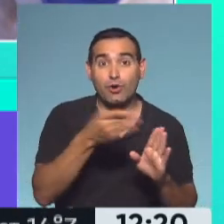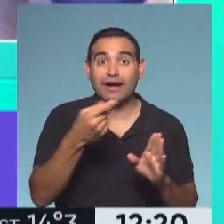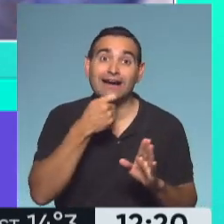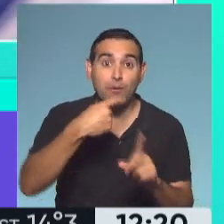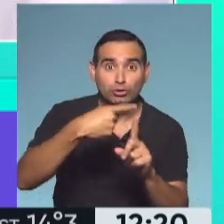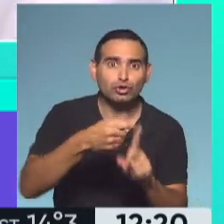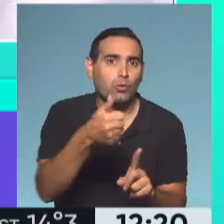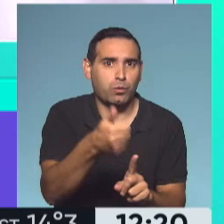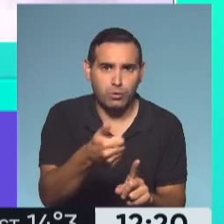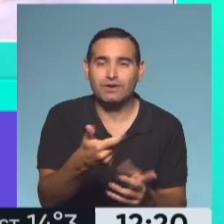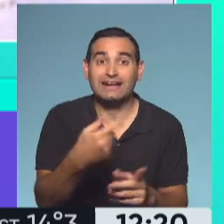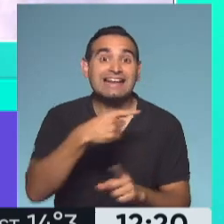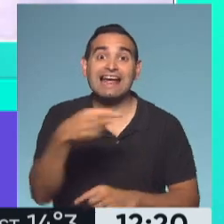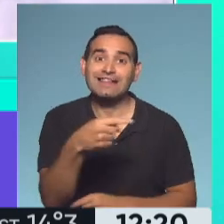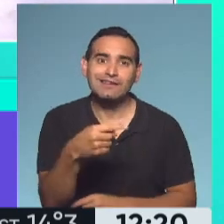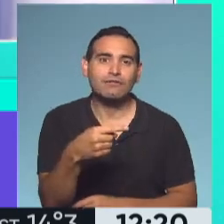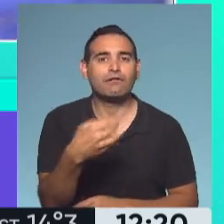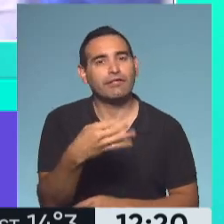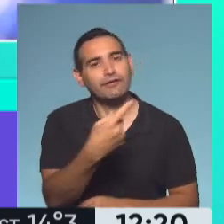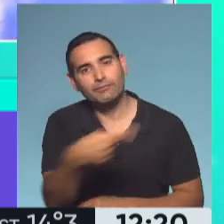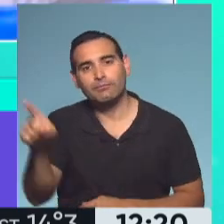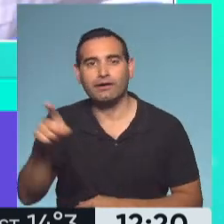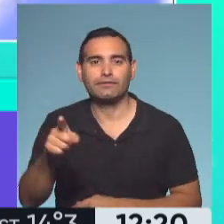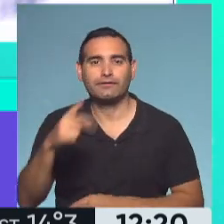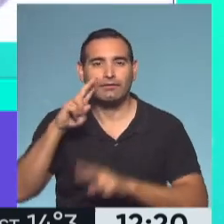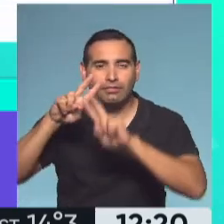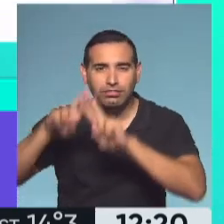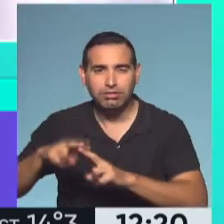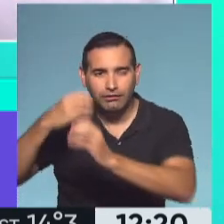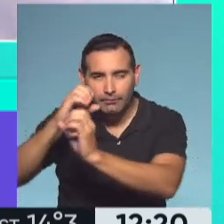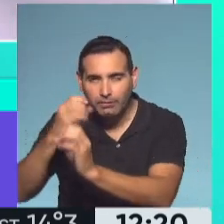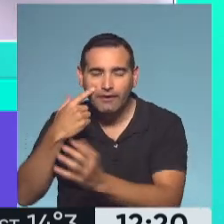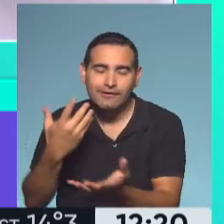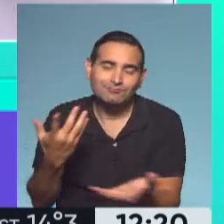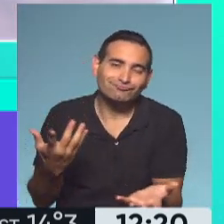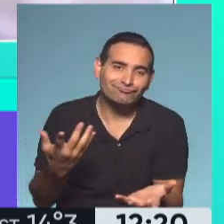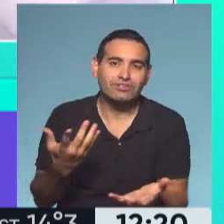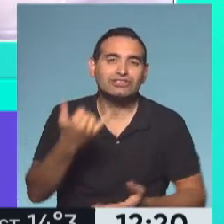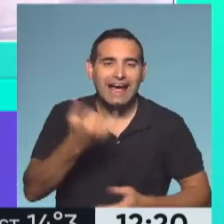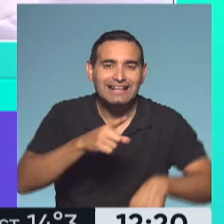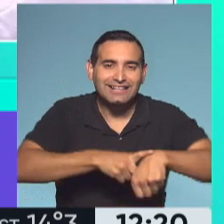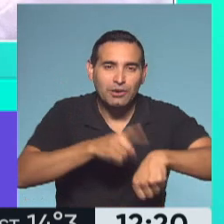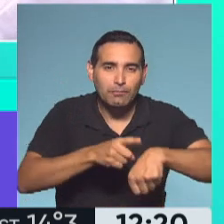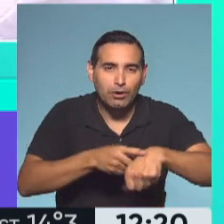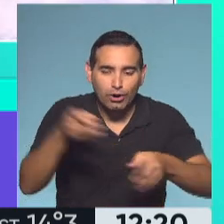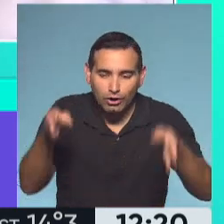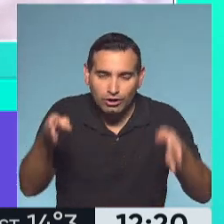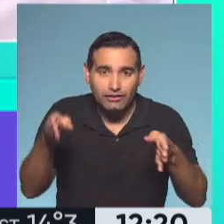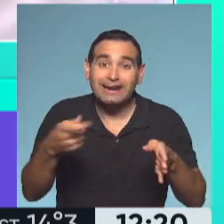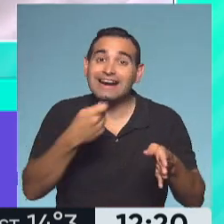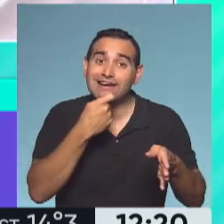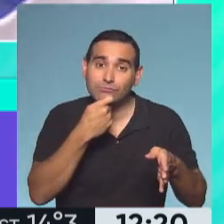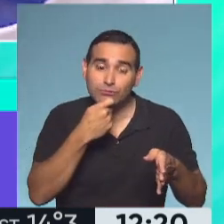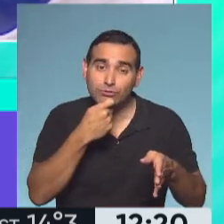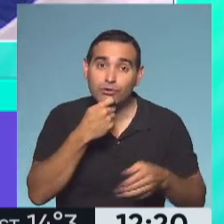positivo, fantástico, si te da negativo, lo tenés que mandar a diagnóstico molecular. Entonces hay un tiempo en el medio en el cual si un